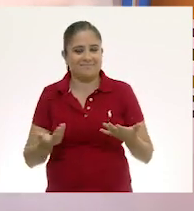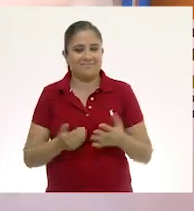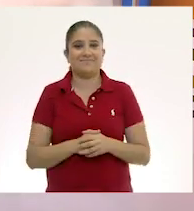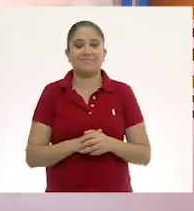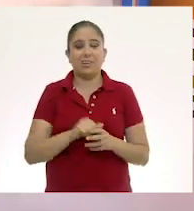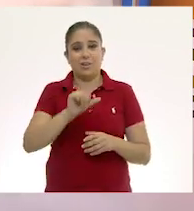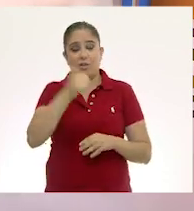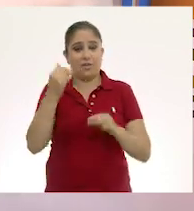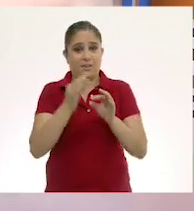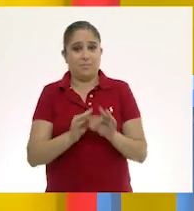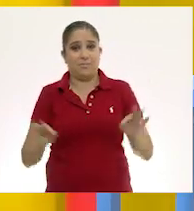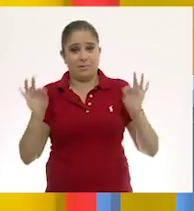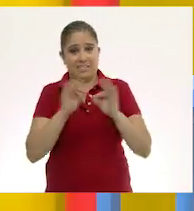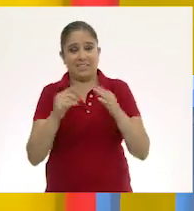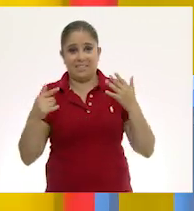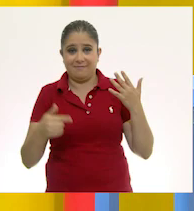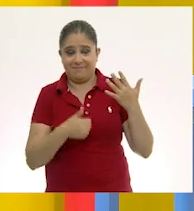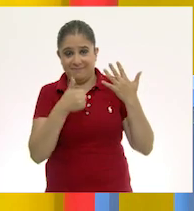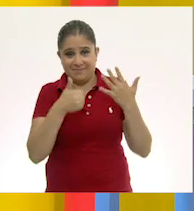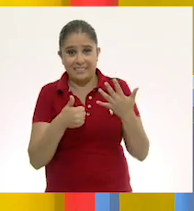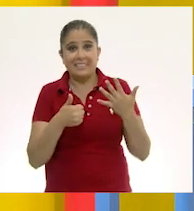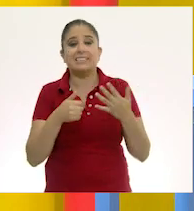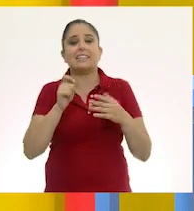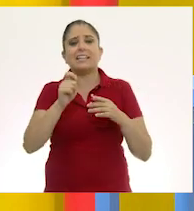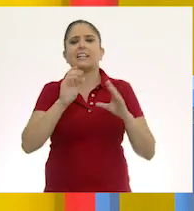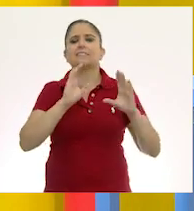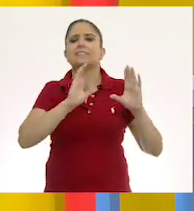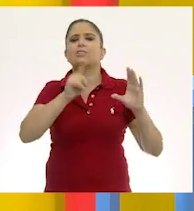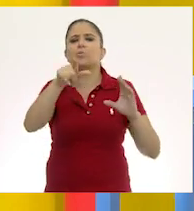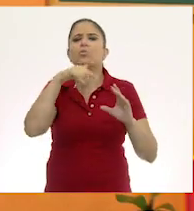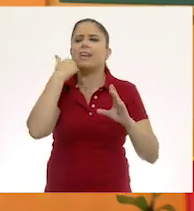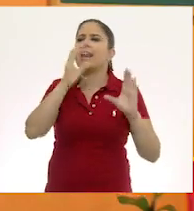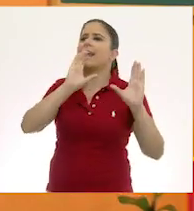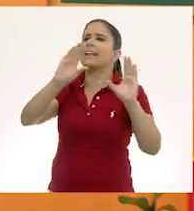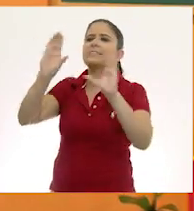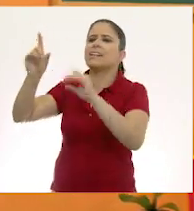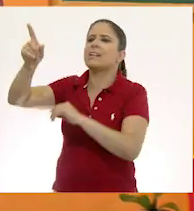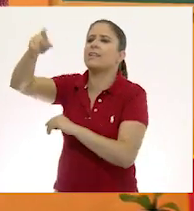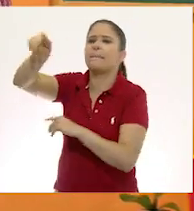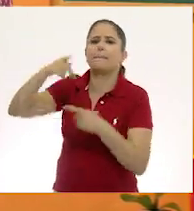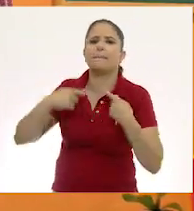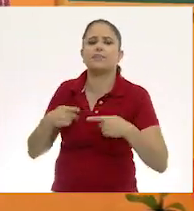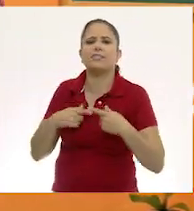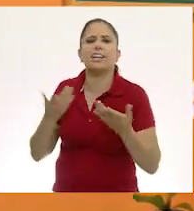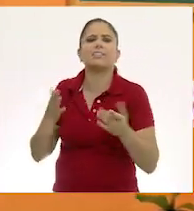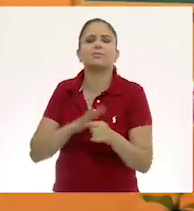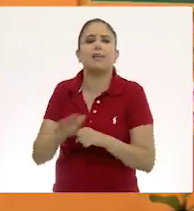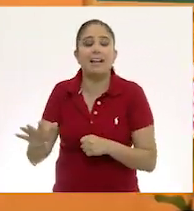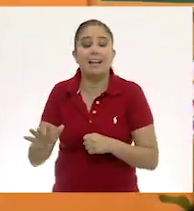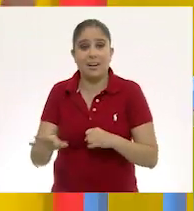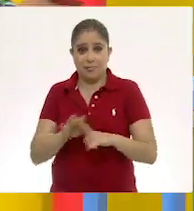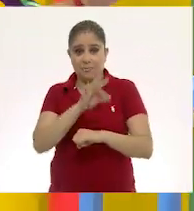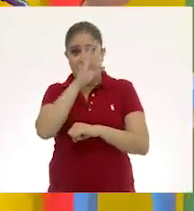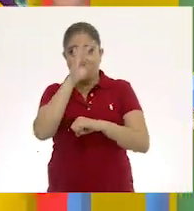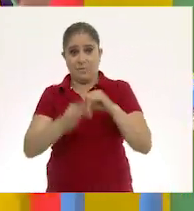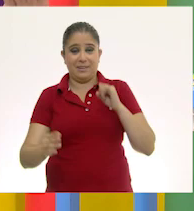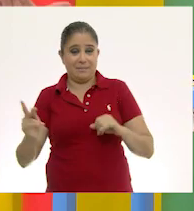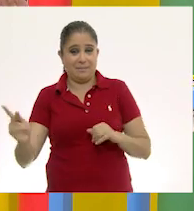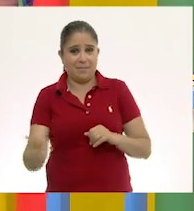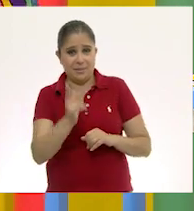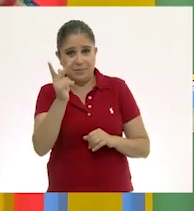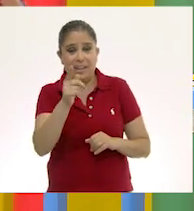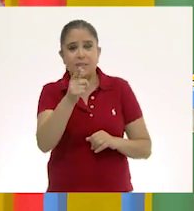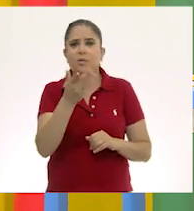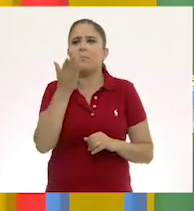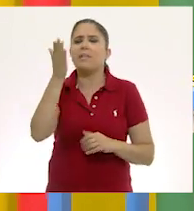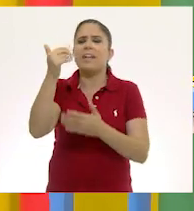Otra muy importante, ¿qué te gustaría enseñarle a los demás? Y la última, ¿a quién le pedirías